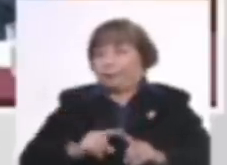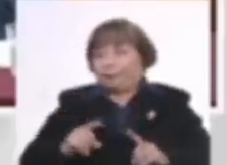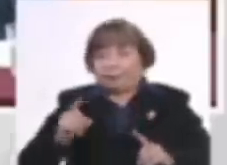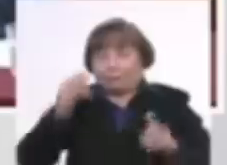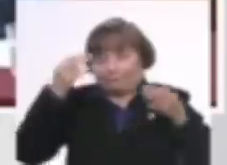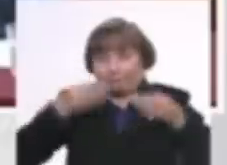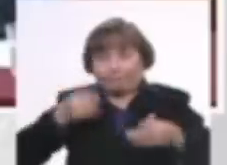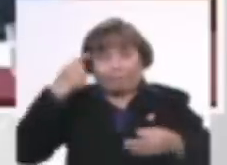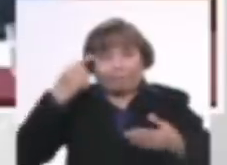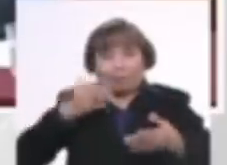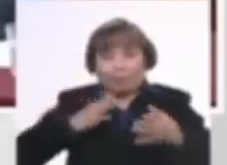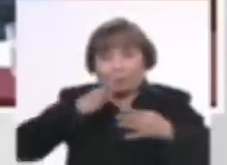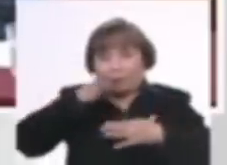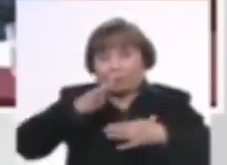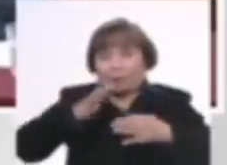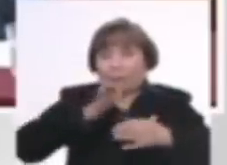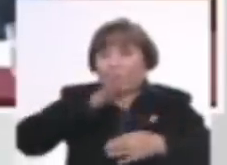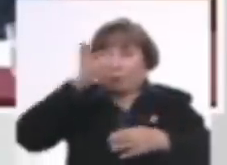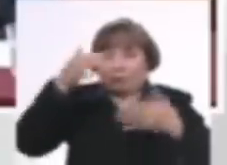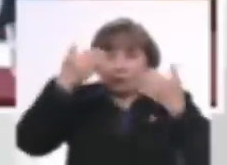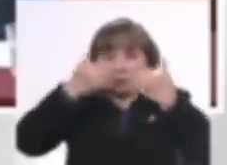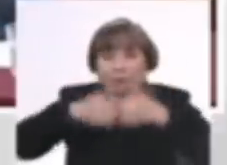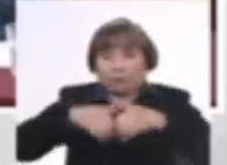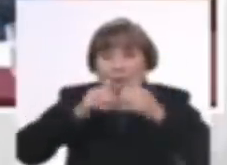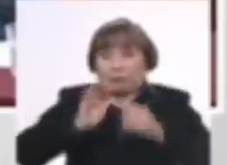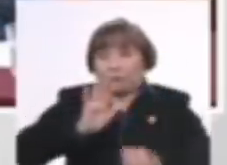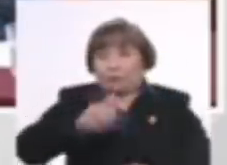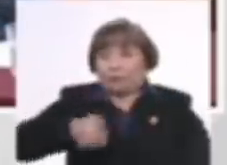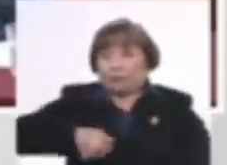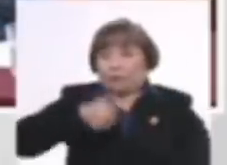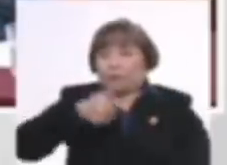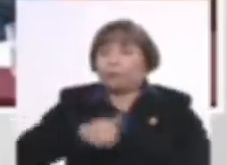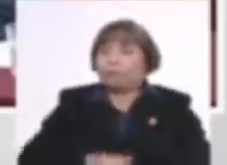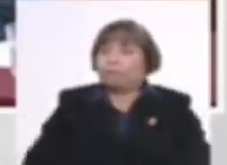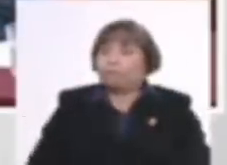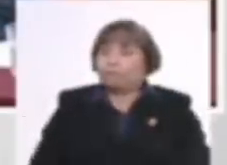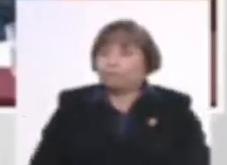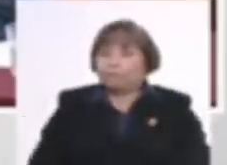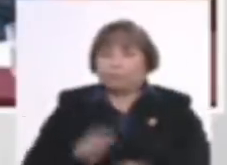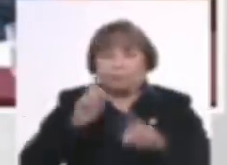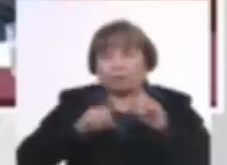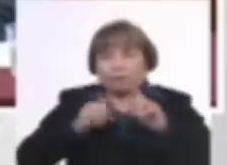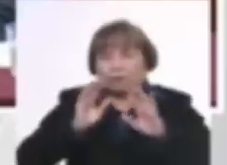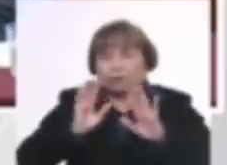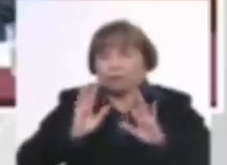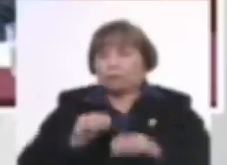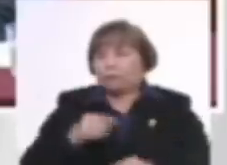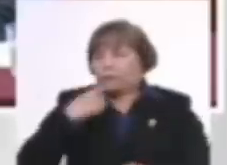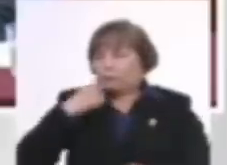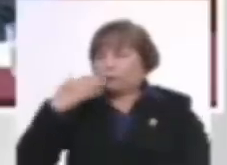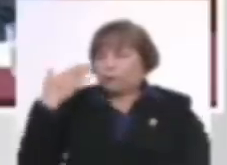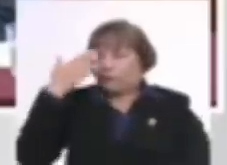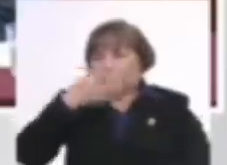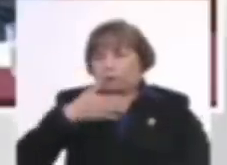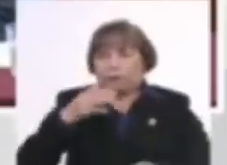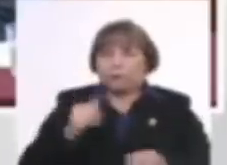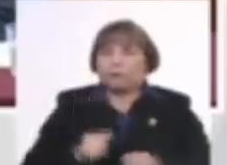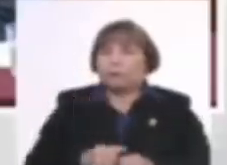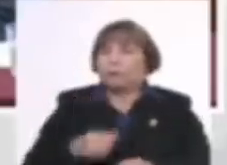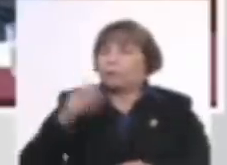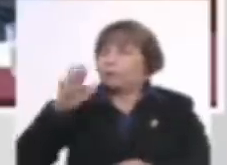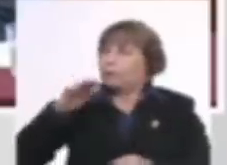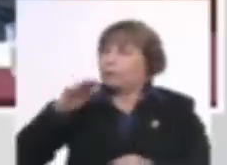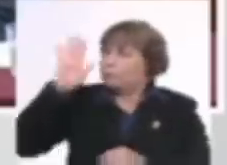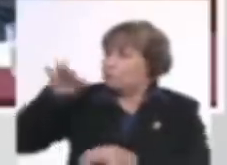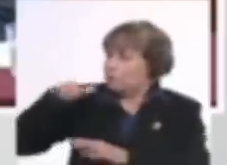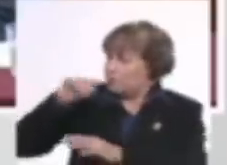no era idóneo de que usted vaya a la empresa de su jefe. Usualmente no se da eso, que el jefe vaya a tu domicilio. Le